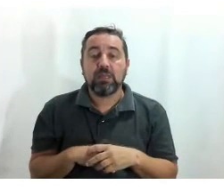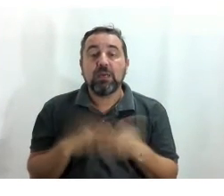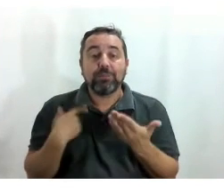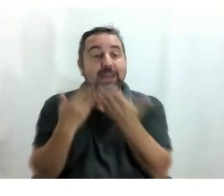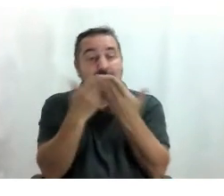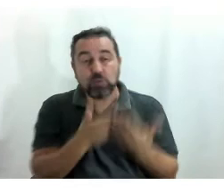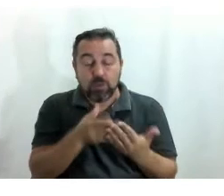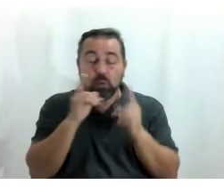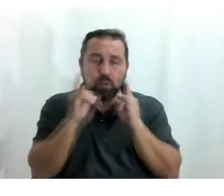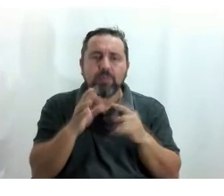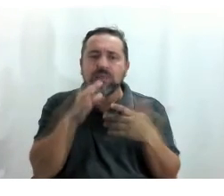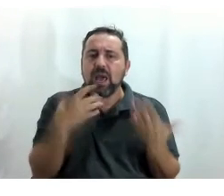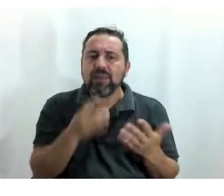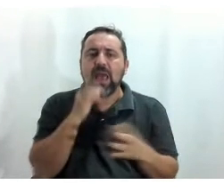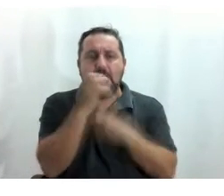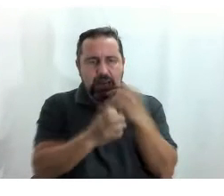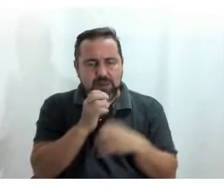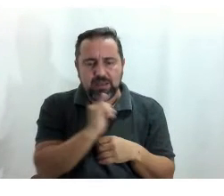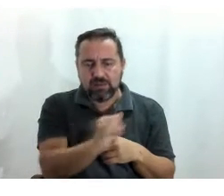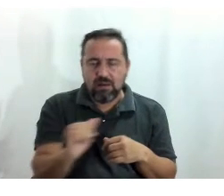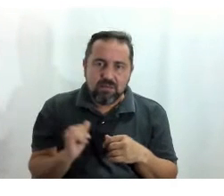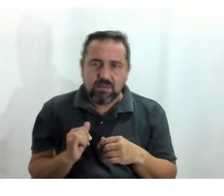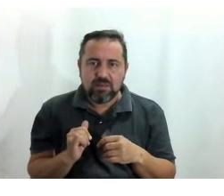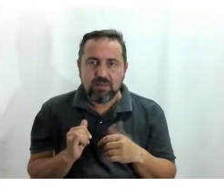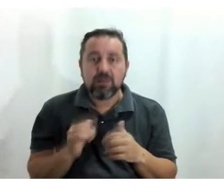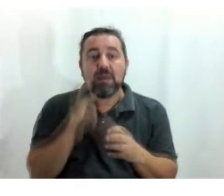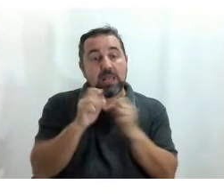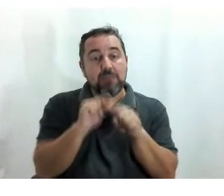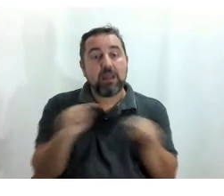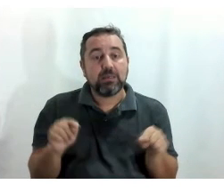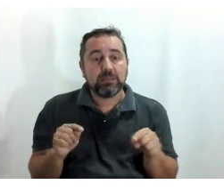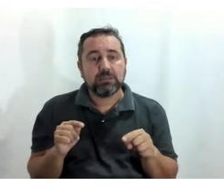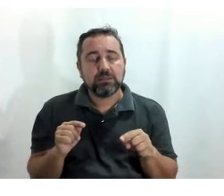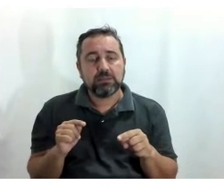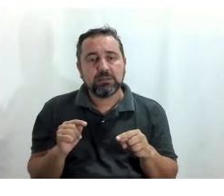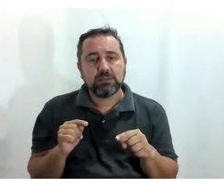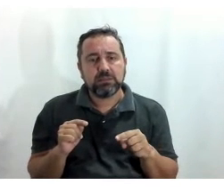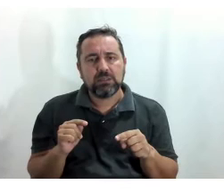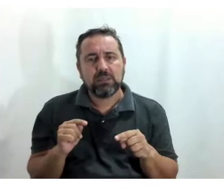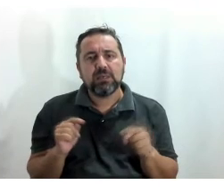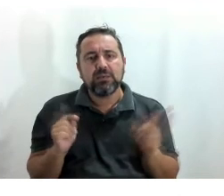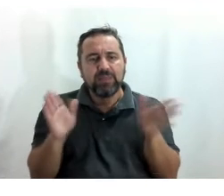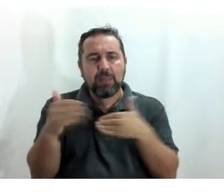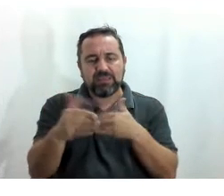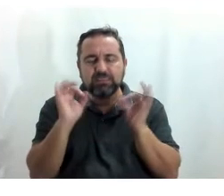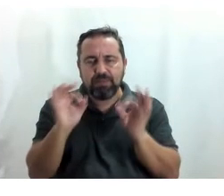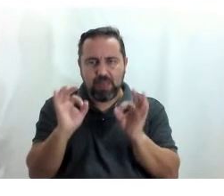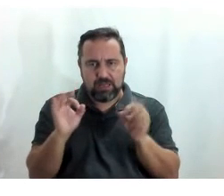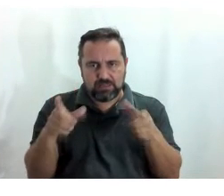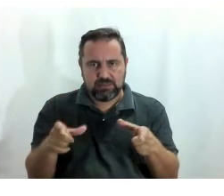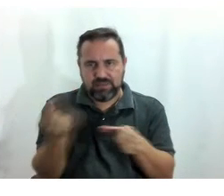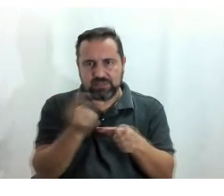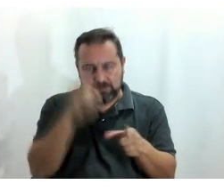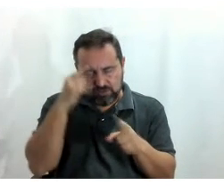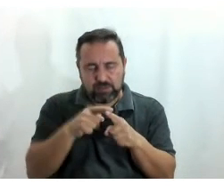hipoacusia por exposición al ruido, pues contamos con animales a los que introducimos en cámaras especiales diseñadas especialmente